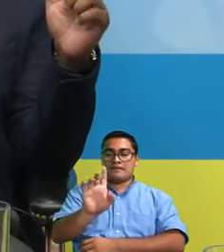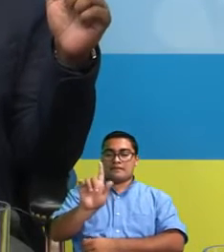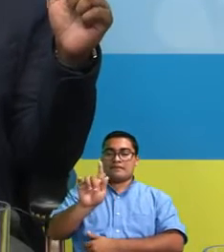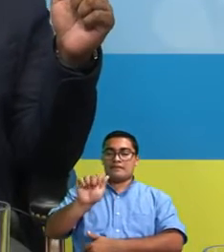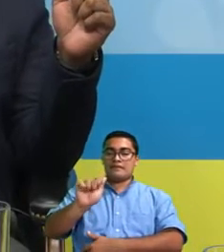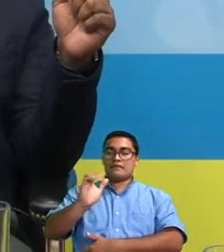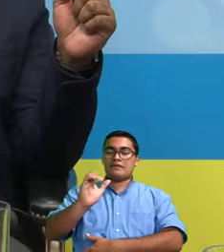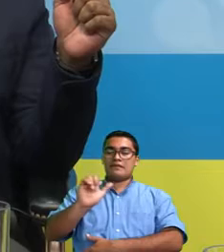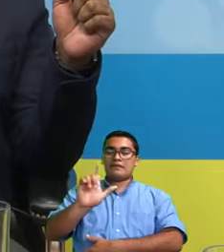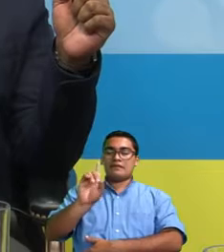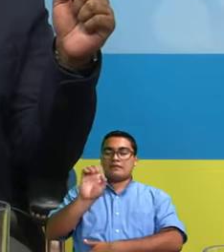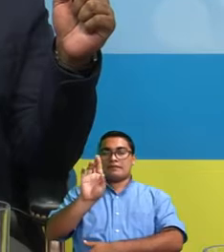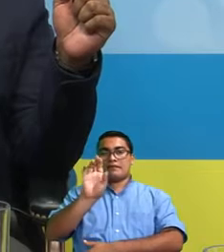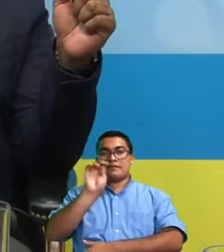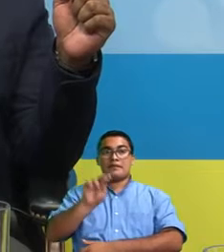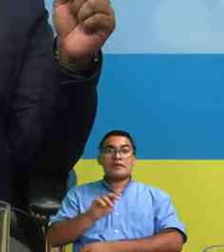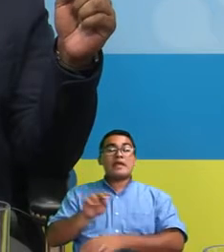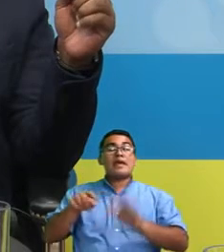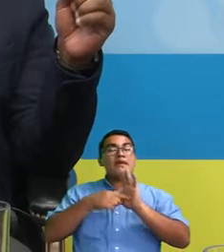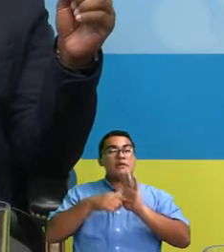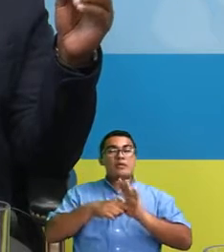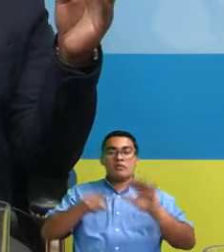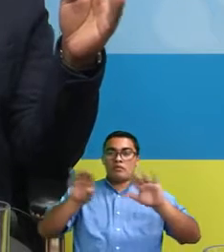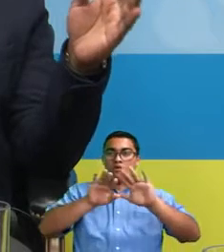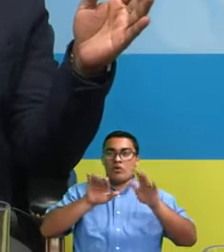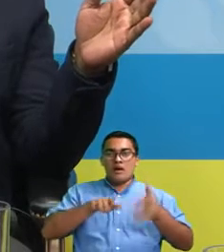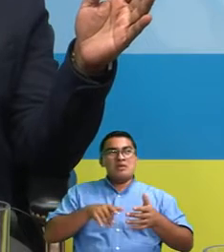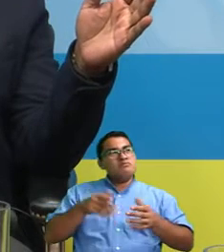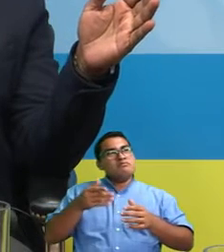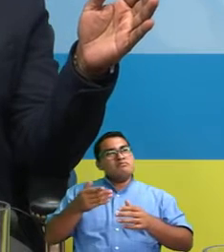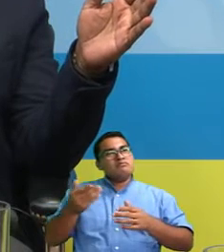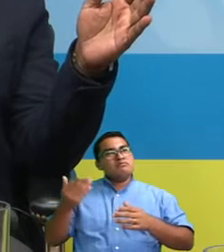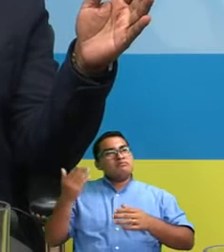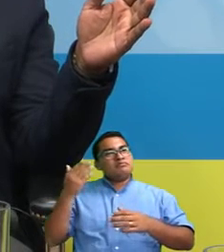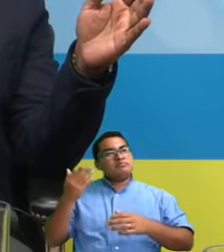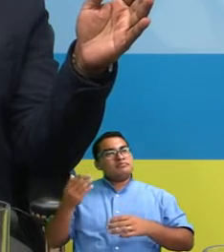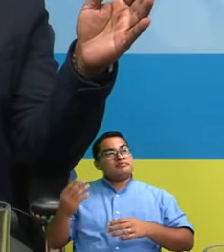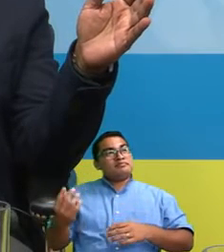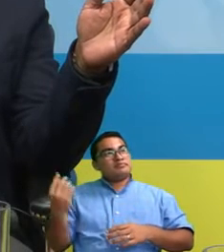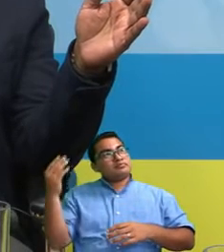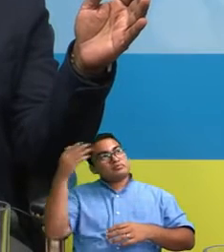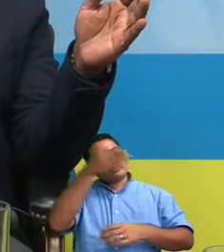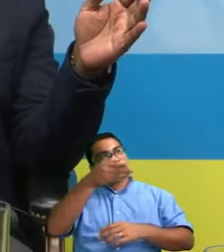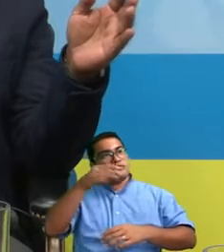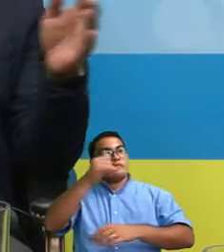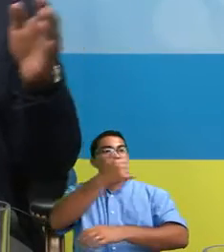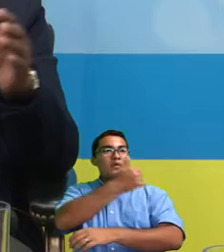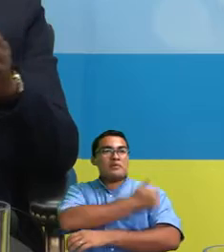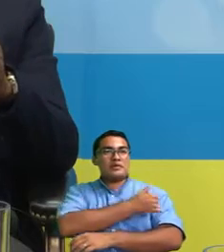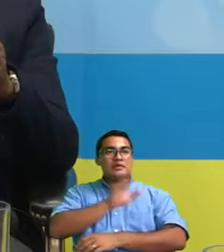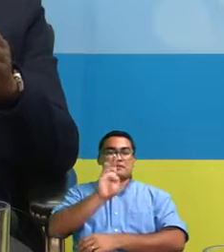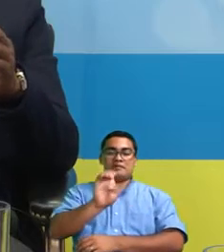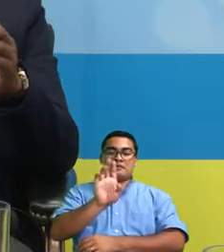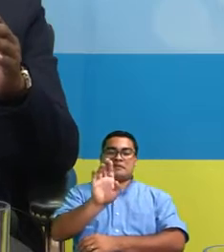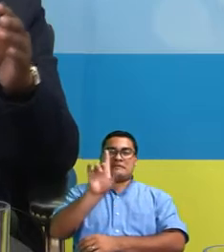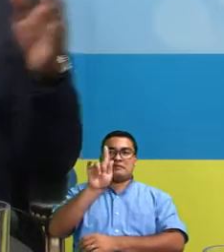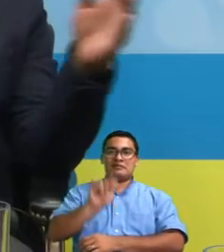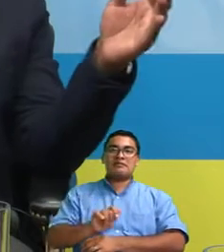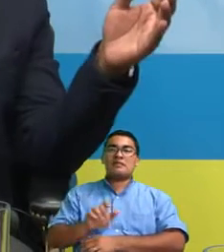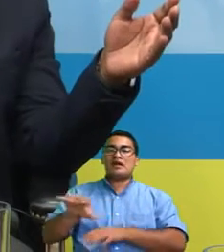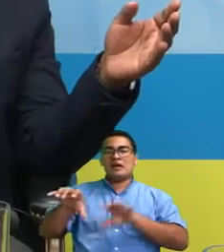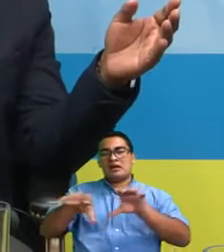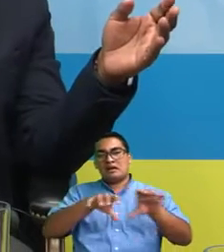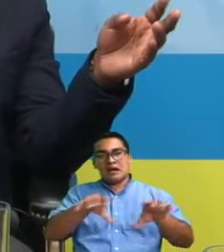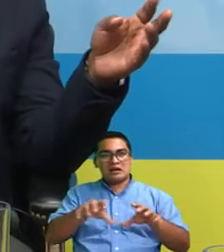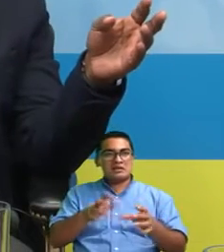aspecto. Por ejemplo, las pacientes que llegan a tratarse ahí al hospital tienen otro tipo de actividades. No sé si es